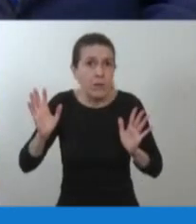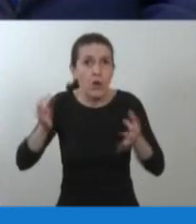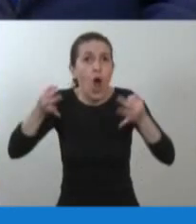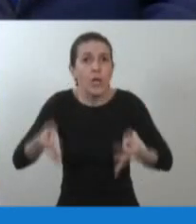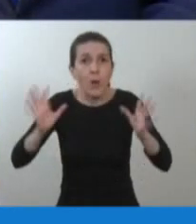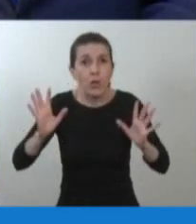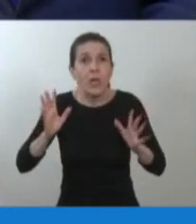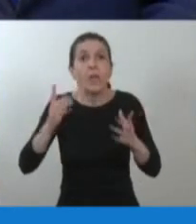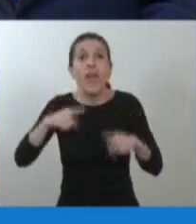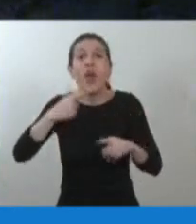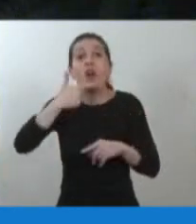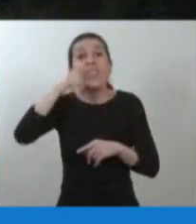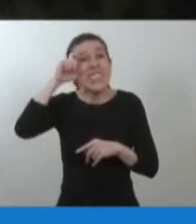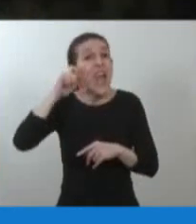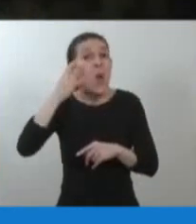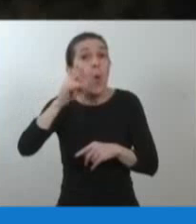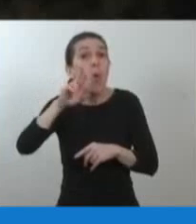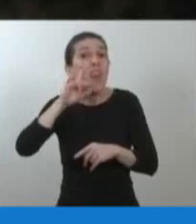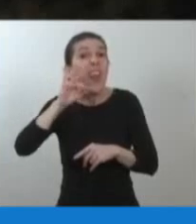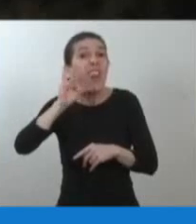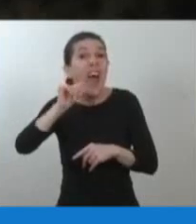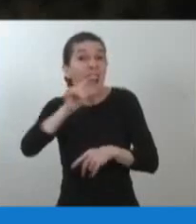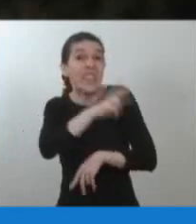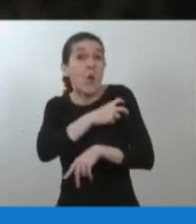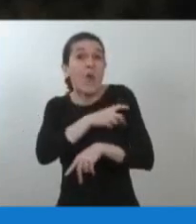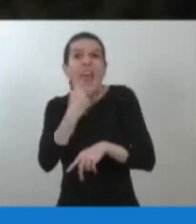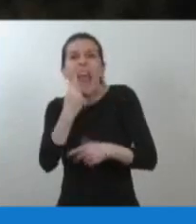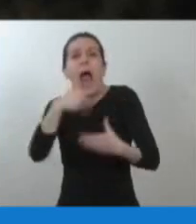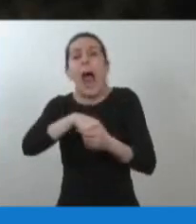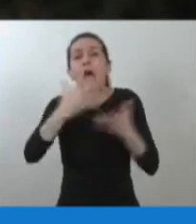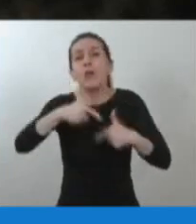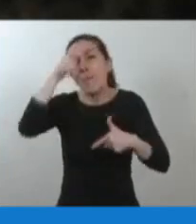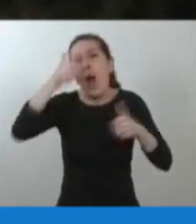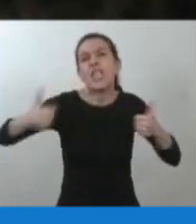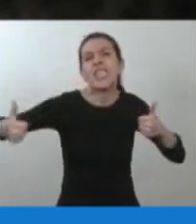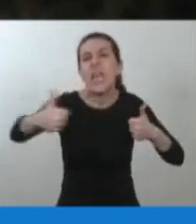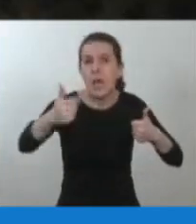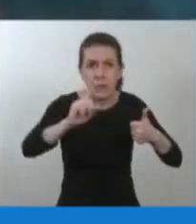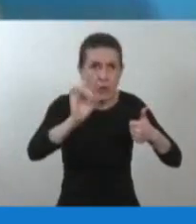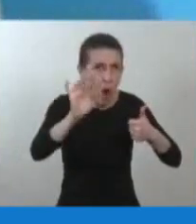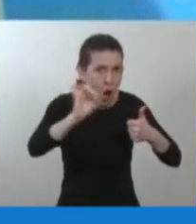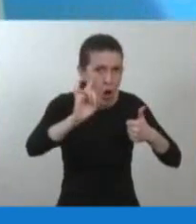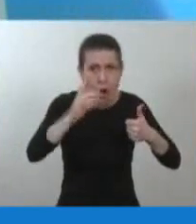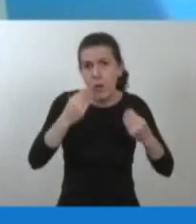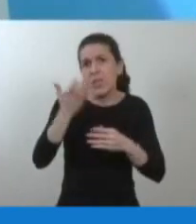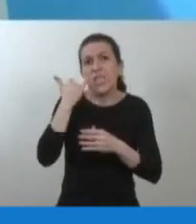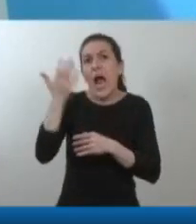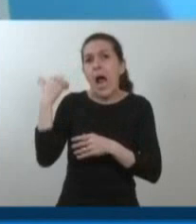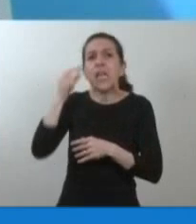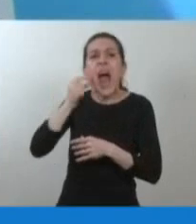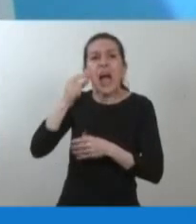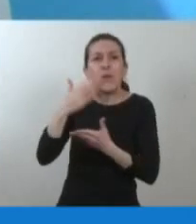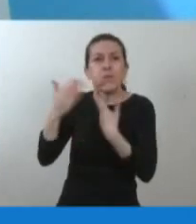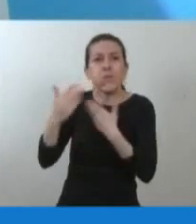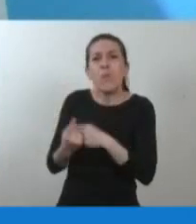y la seguridad no es solamente tener efectivos en las calles yo sabía desde el comienzo porque axel con axel lo hablamos de